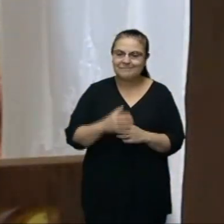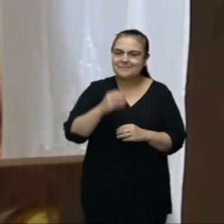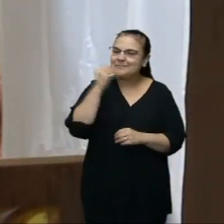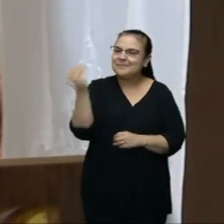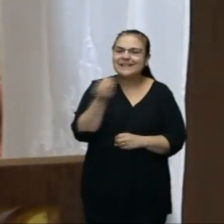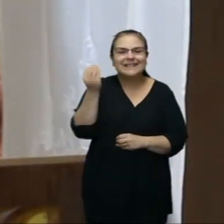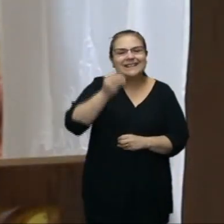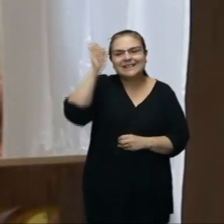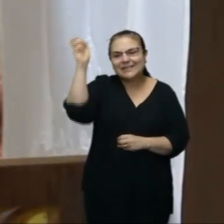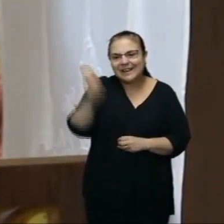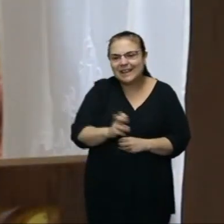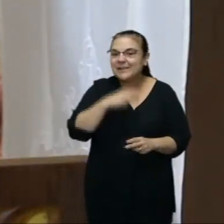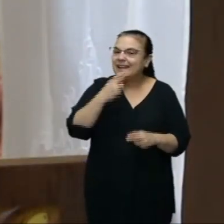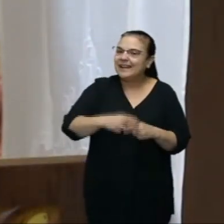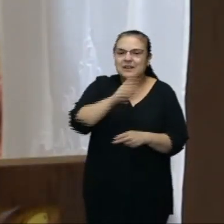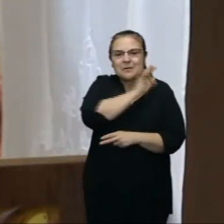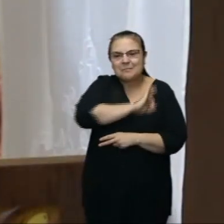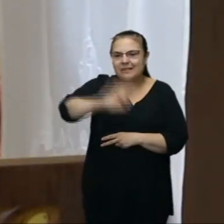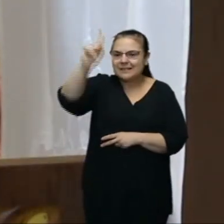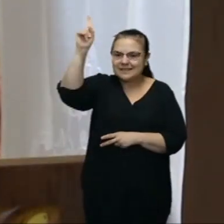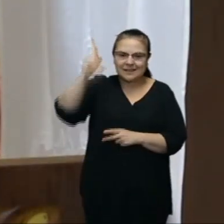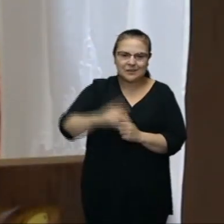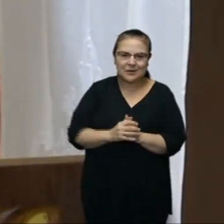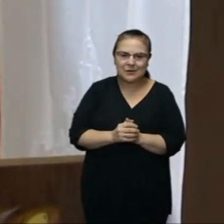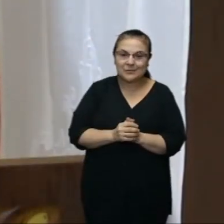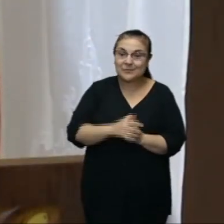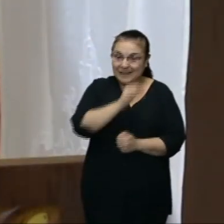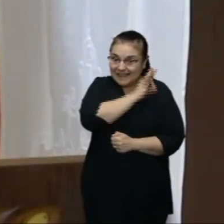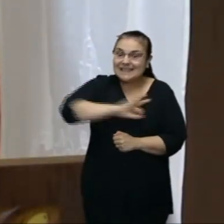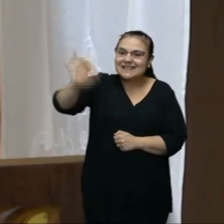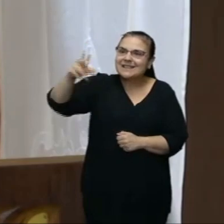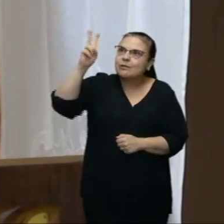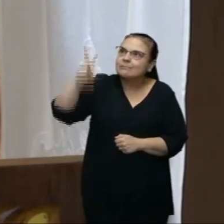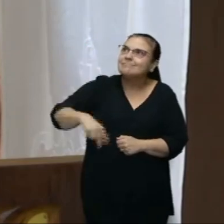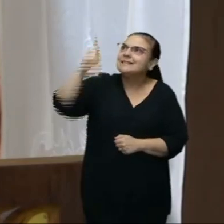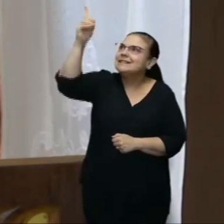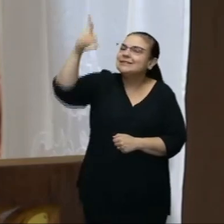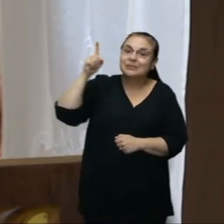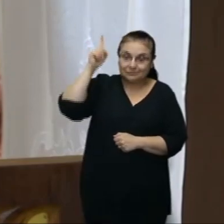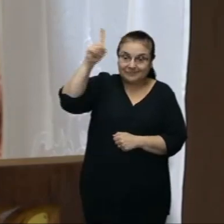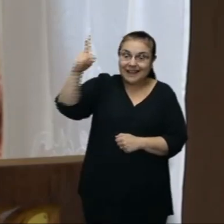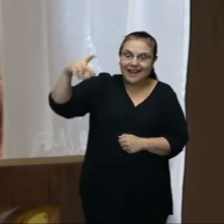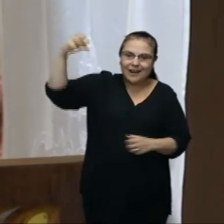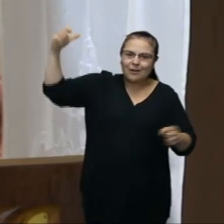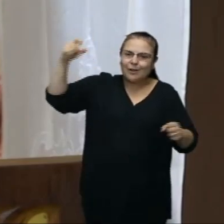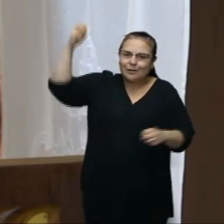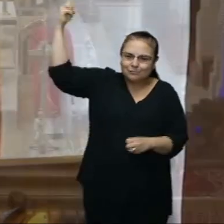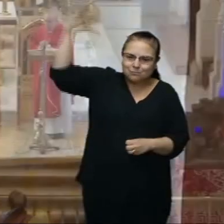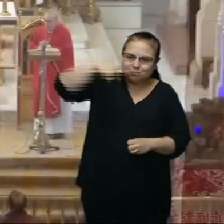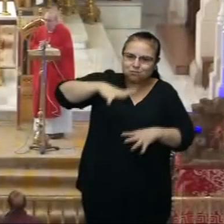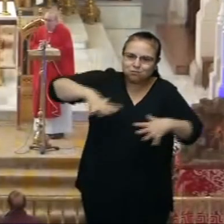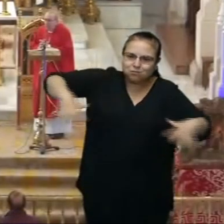Bendito el que viene en nombre del Señor. El Señor es Dios, Él nos ilumina.